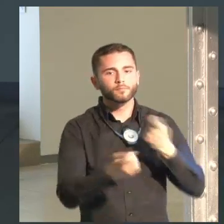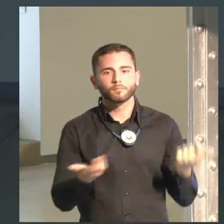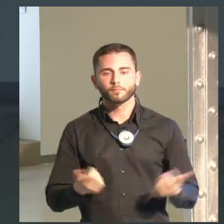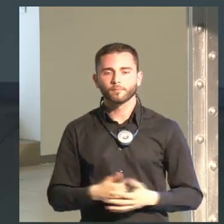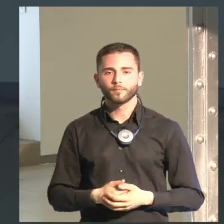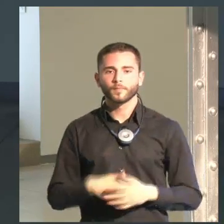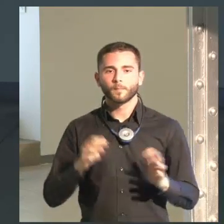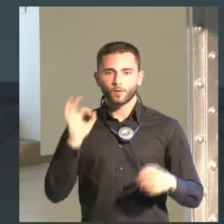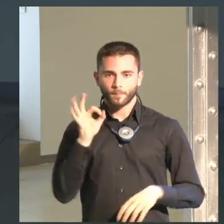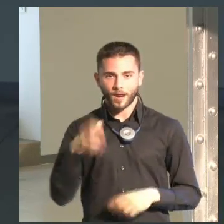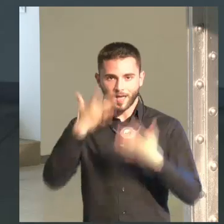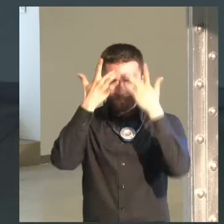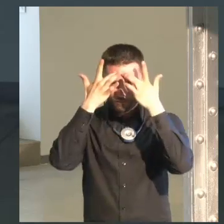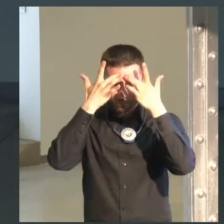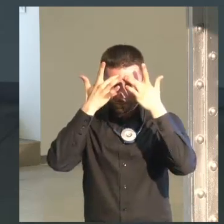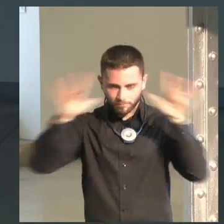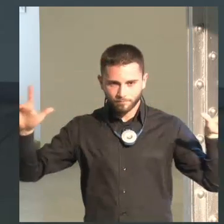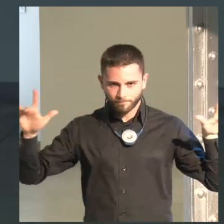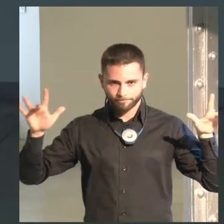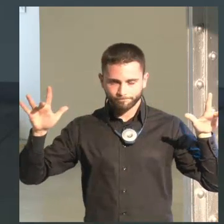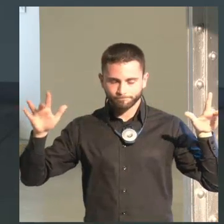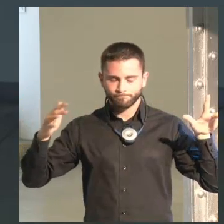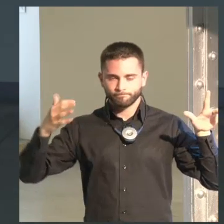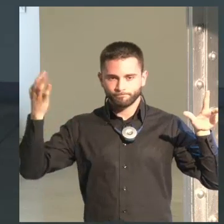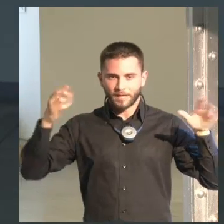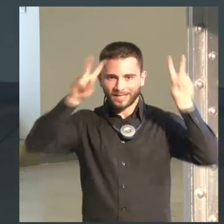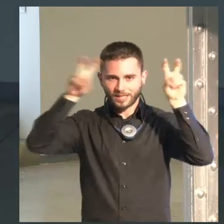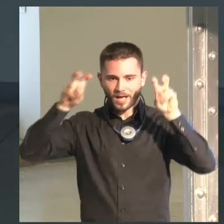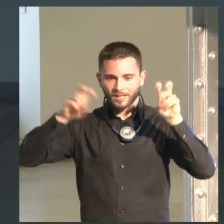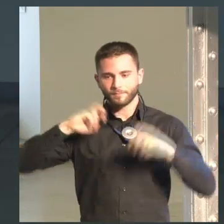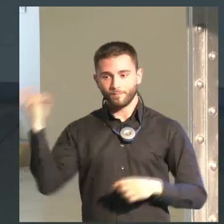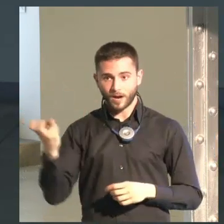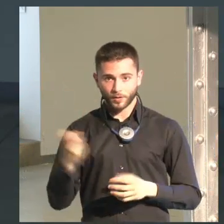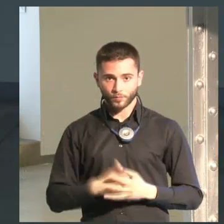labor de concienciación en varios temas,